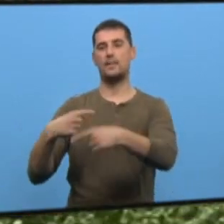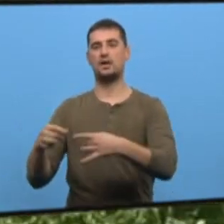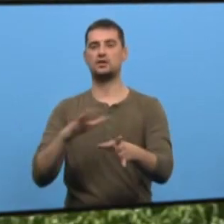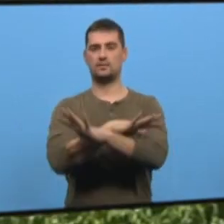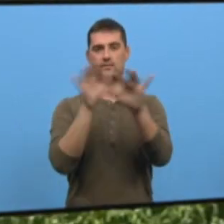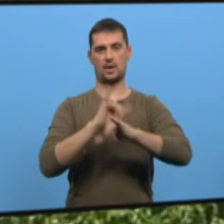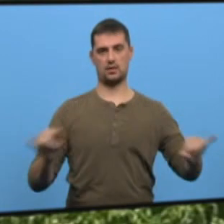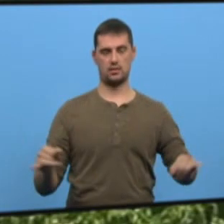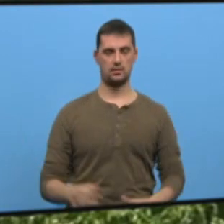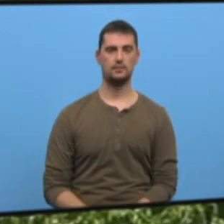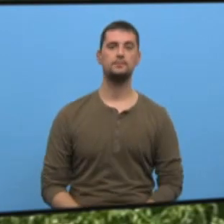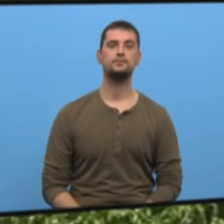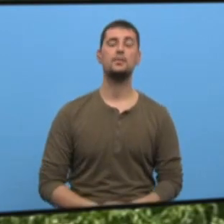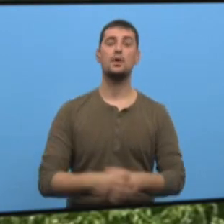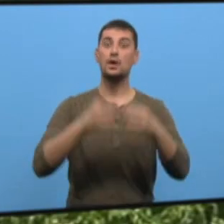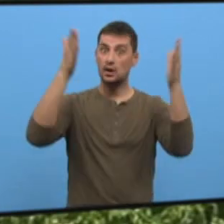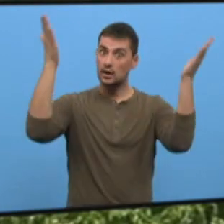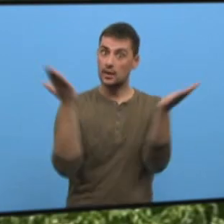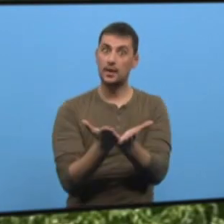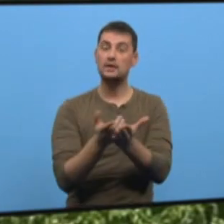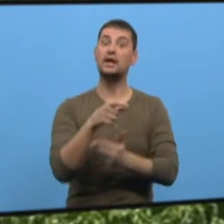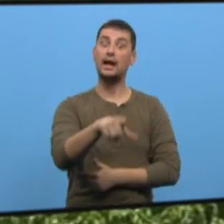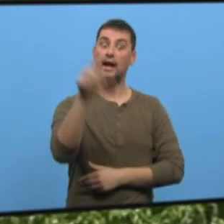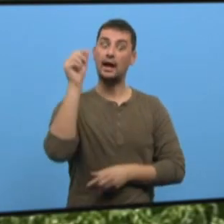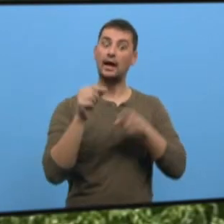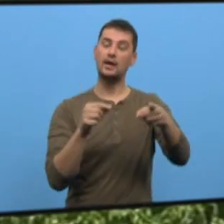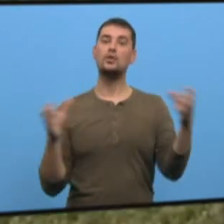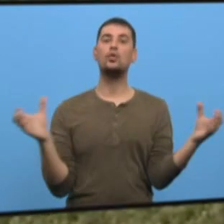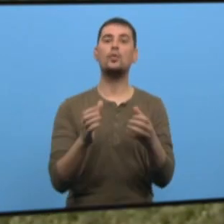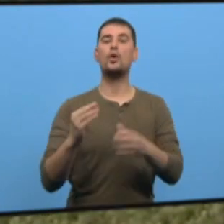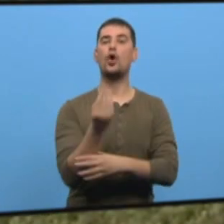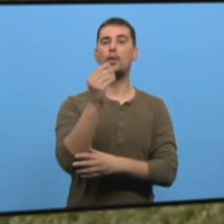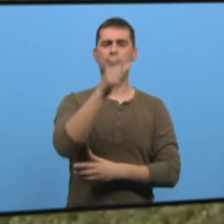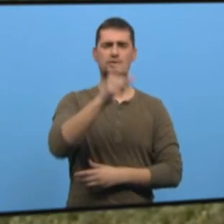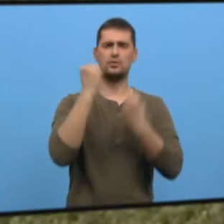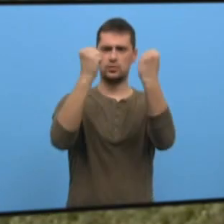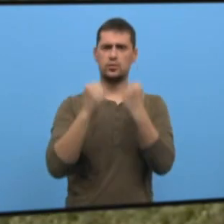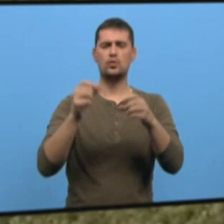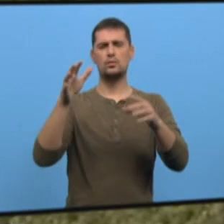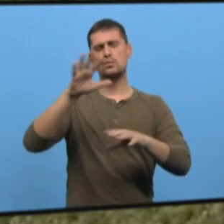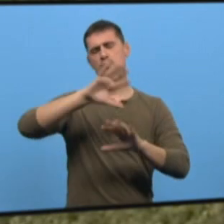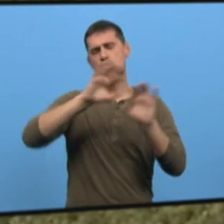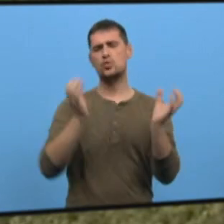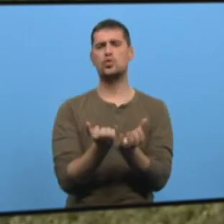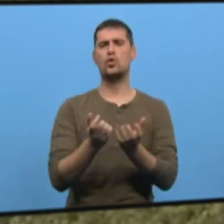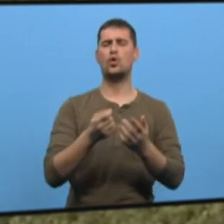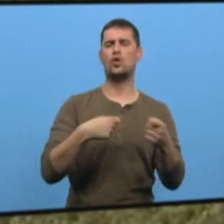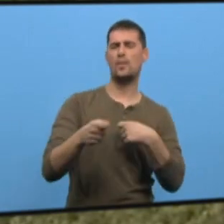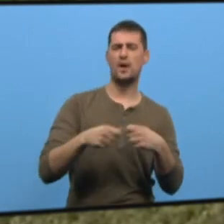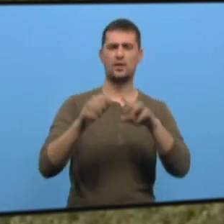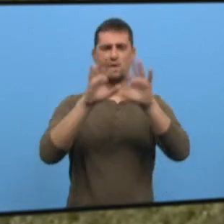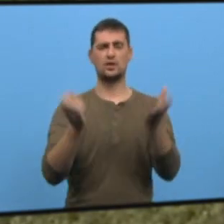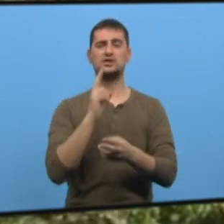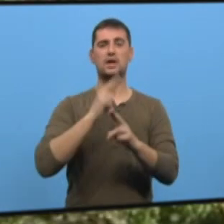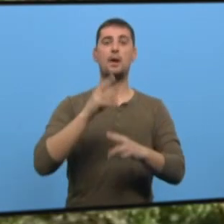familias a ribeira Sacra o lugar elido por un grupo de jóvenes talentos mundo empresarial e das finanzas chamado